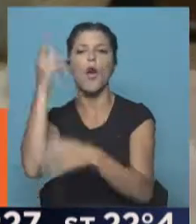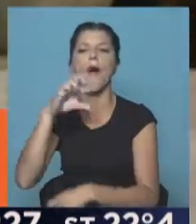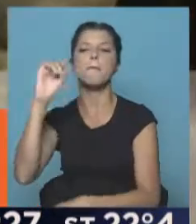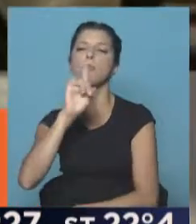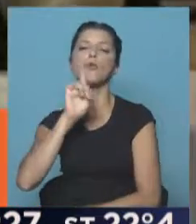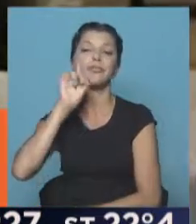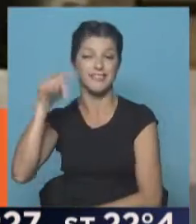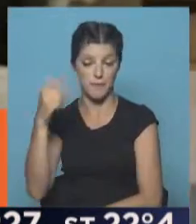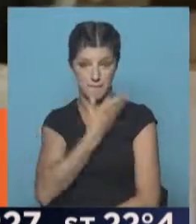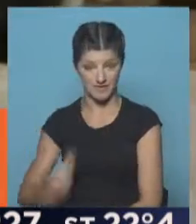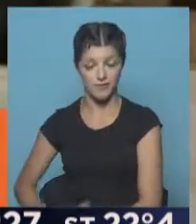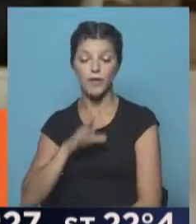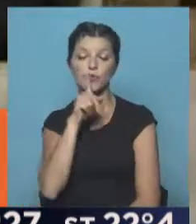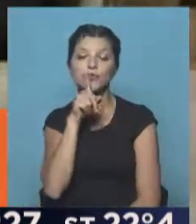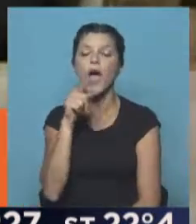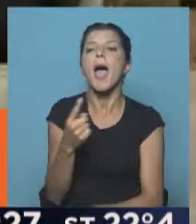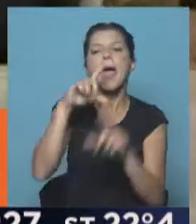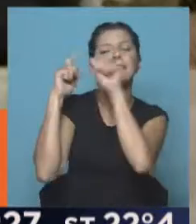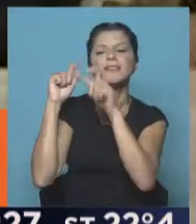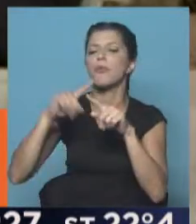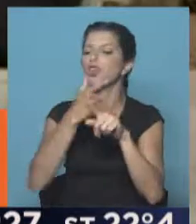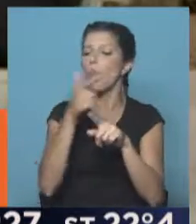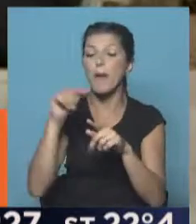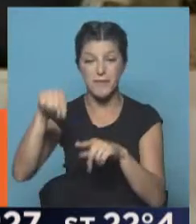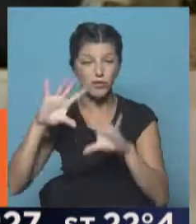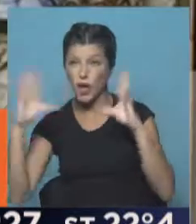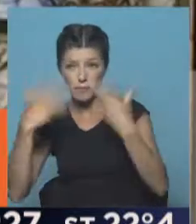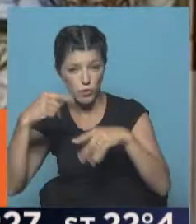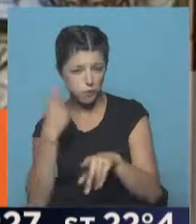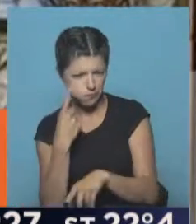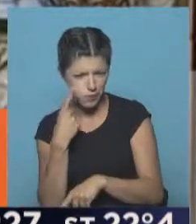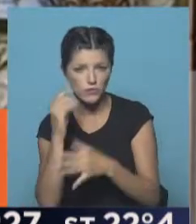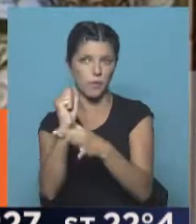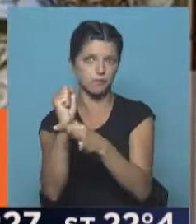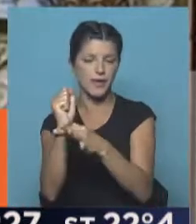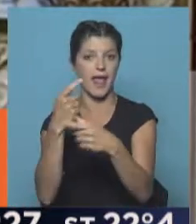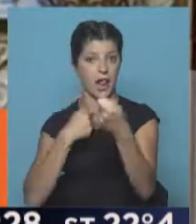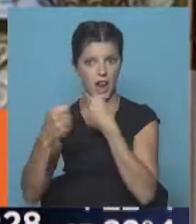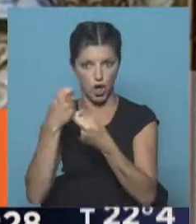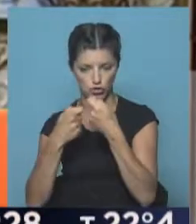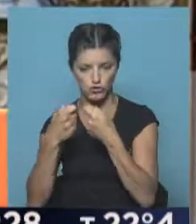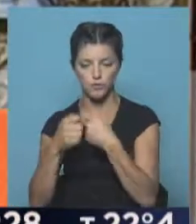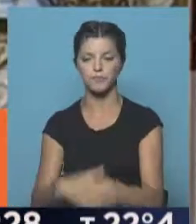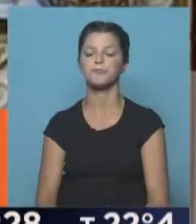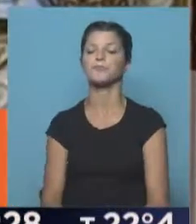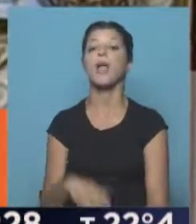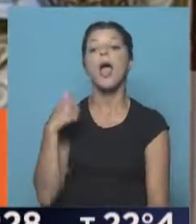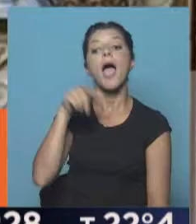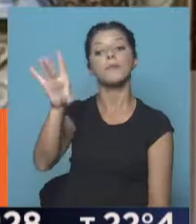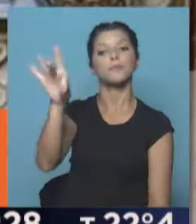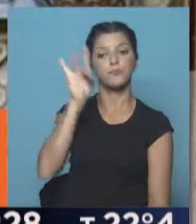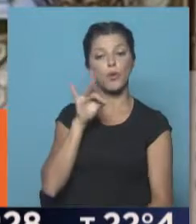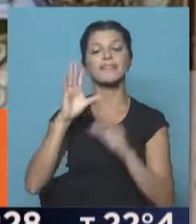política, pero conocido en todo el mundo por su trayectoria como hombre de negocios. La designación como secretario de